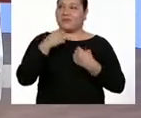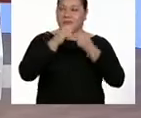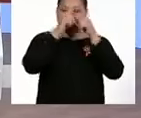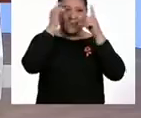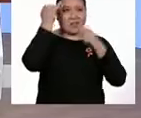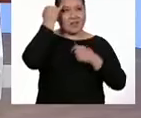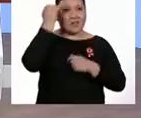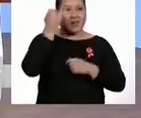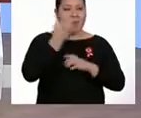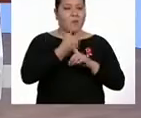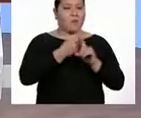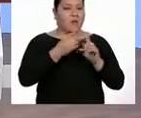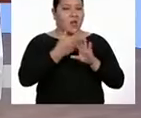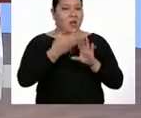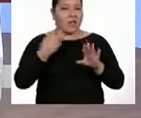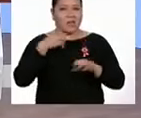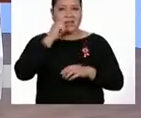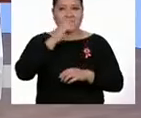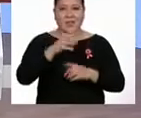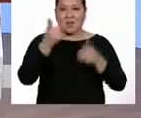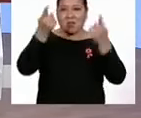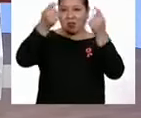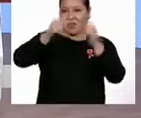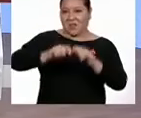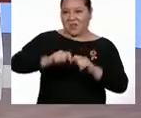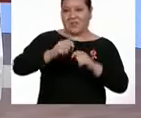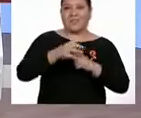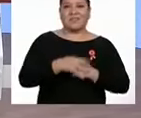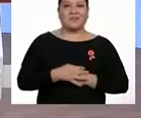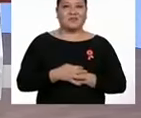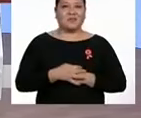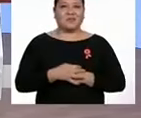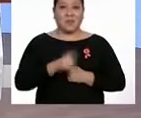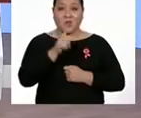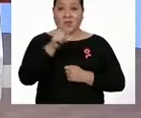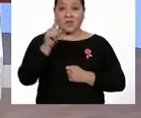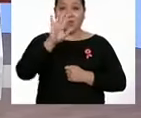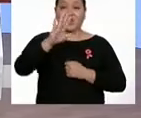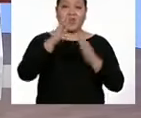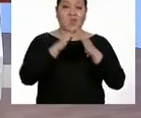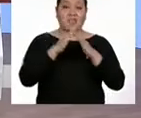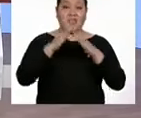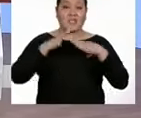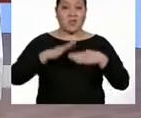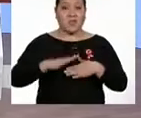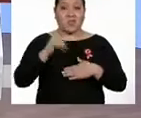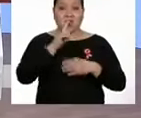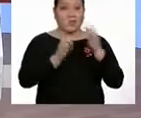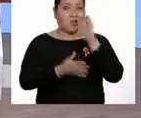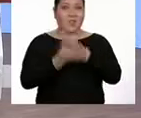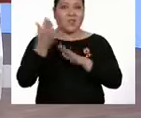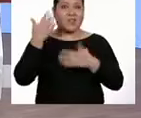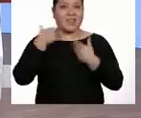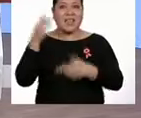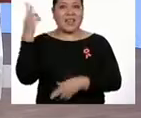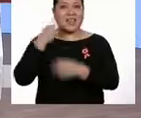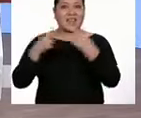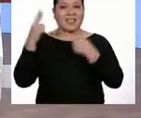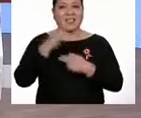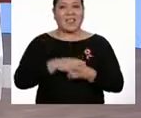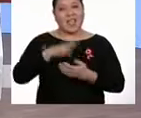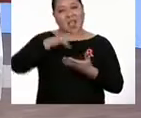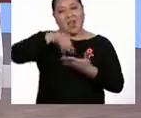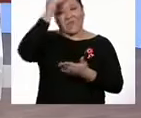idea, pero antes de decírsela, vamos a unos comerciales. Ustedes en sus casas también, no se muevan porque ya volvemos